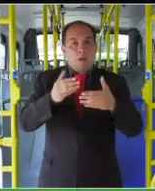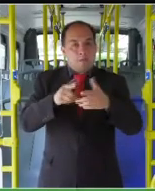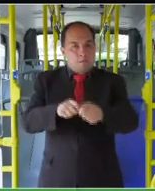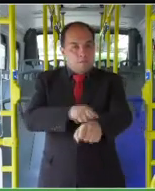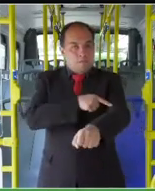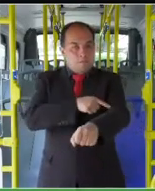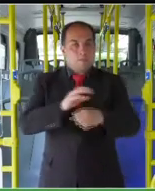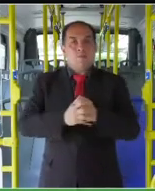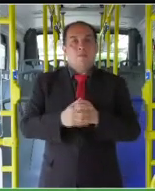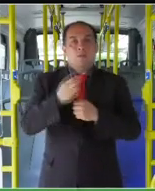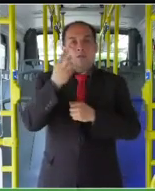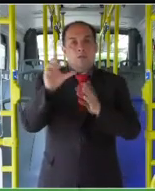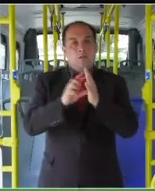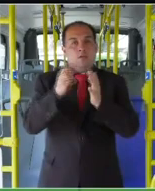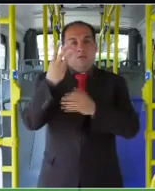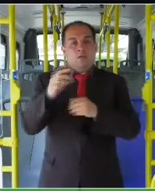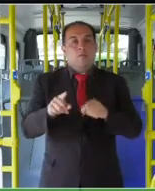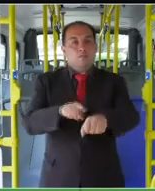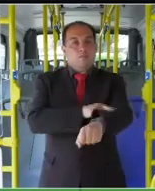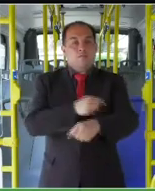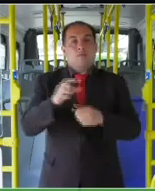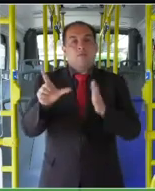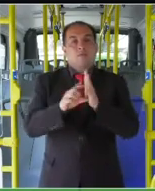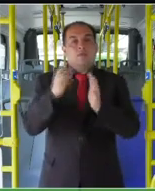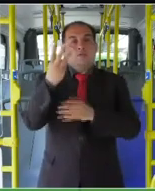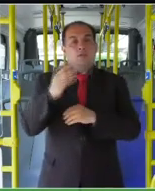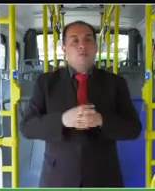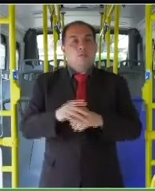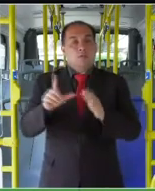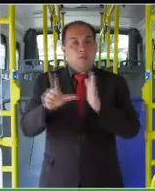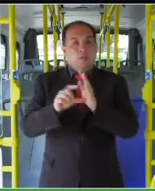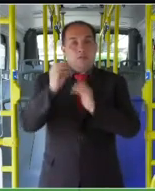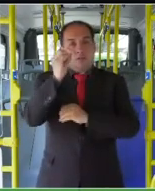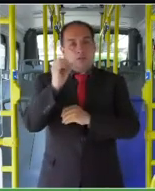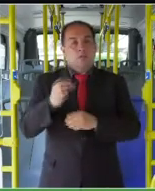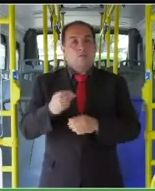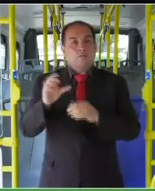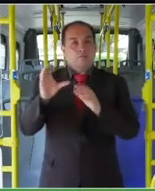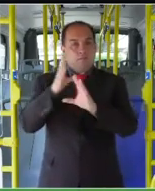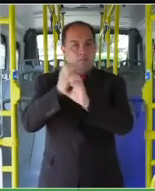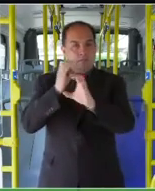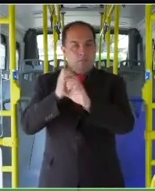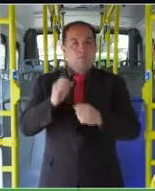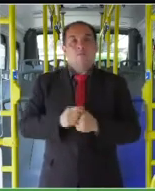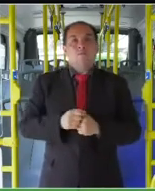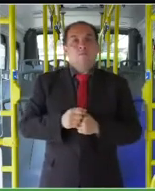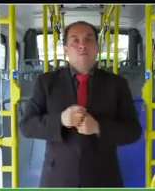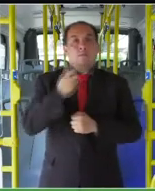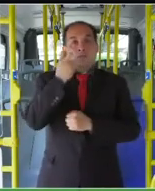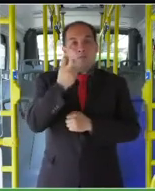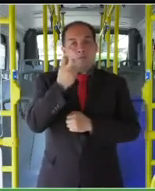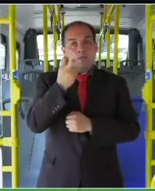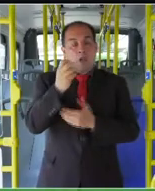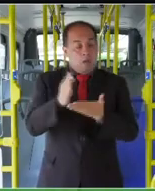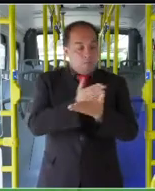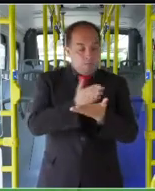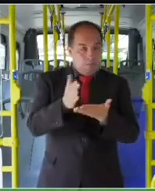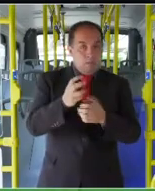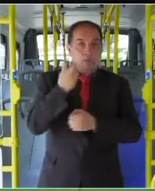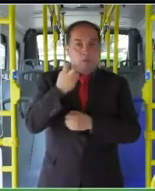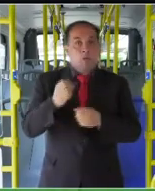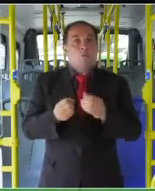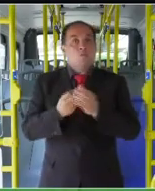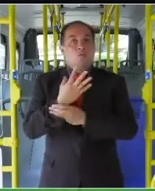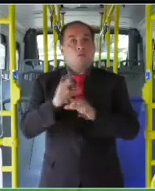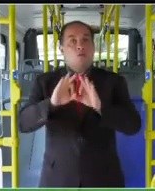de línea 3, ampliación de línea 4 y la línea 0 del Metrobús. Por otro lado, esta nueva forma